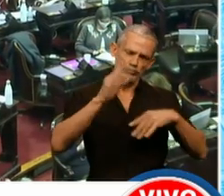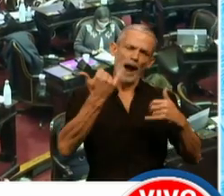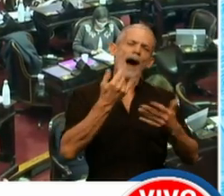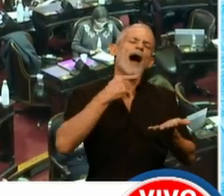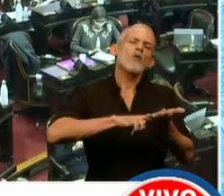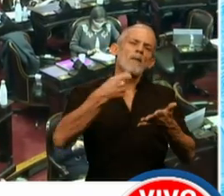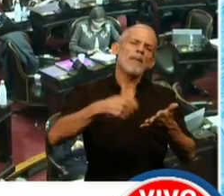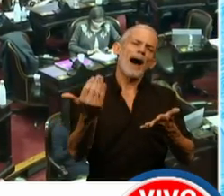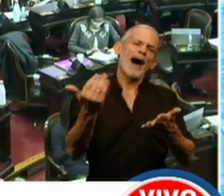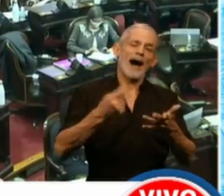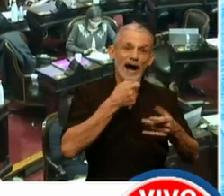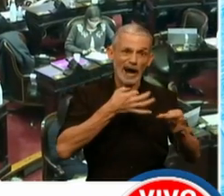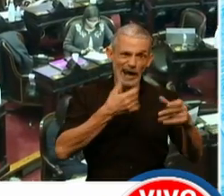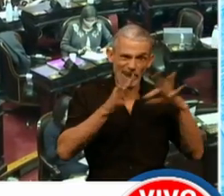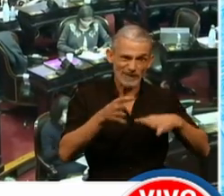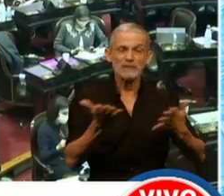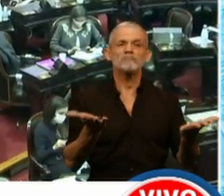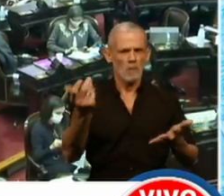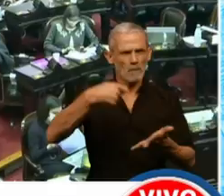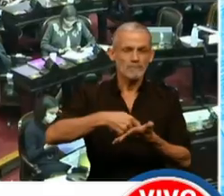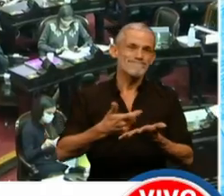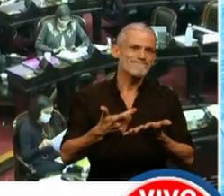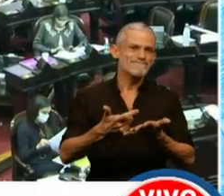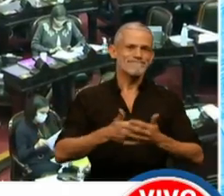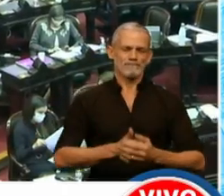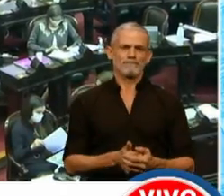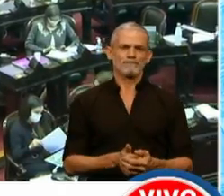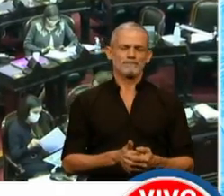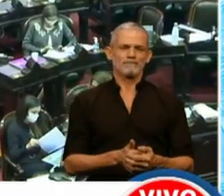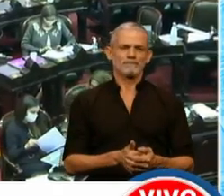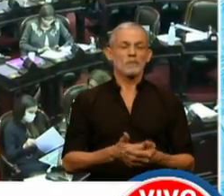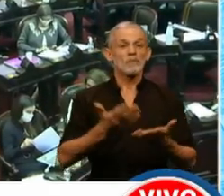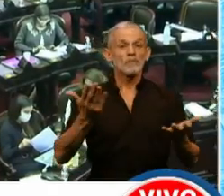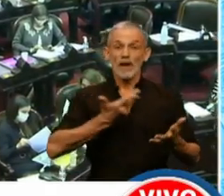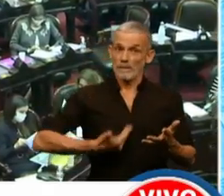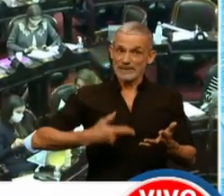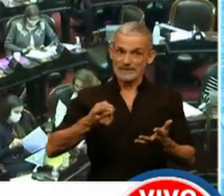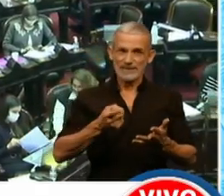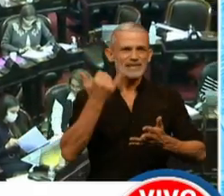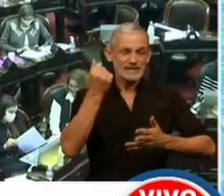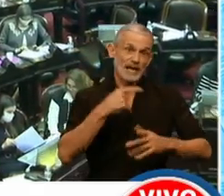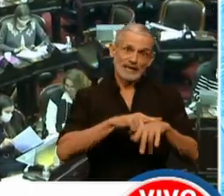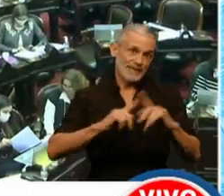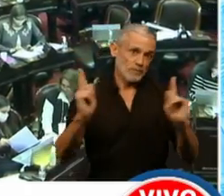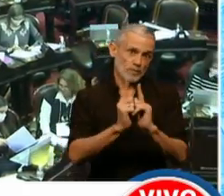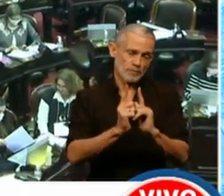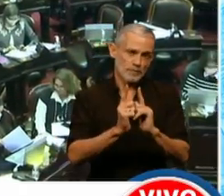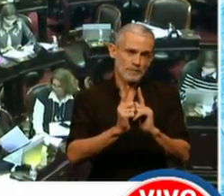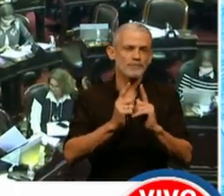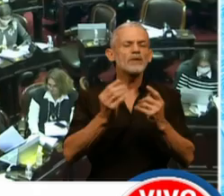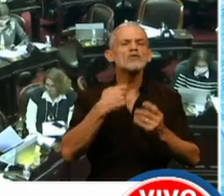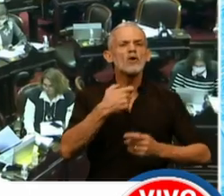también lo podrán seguir así bueno presidente como ya se me acaba el tiempo entonces